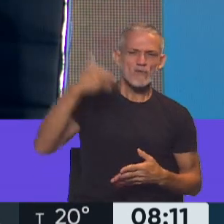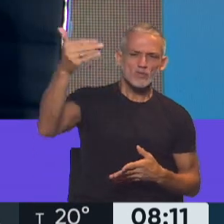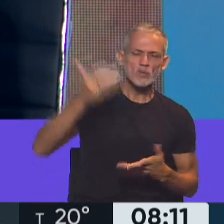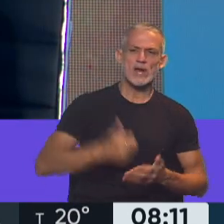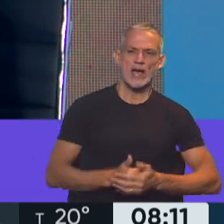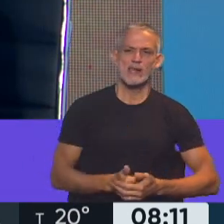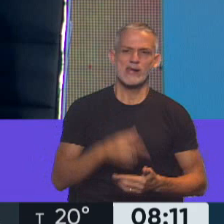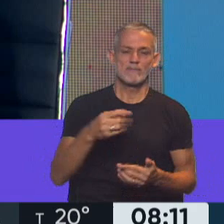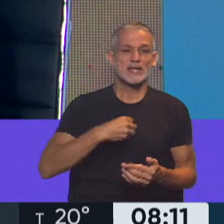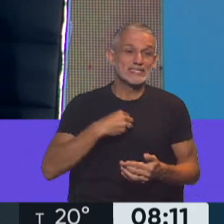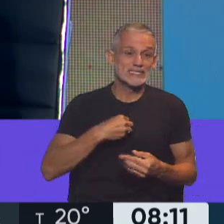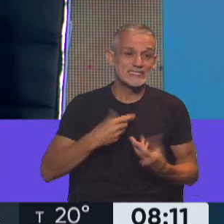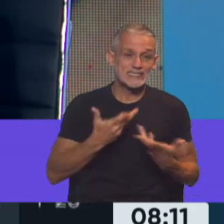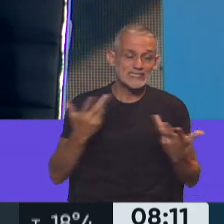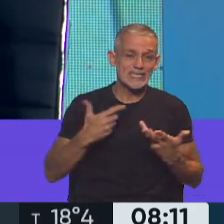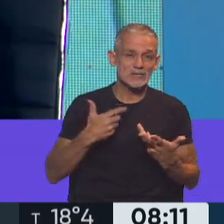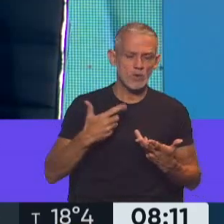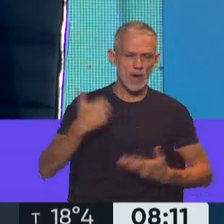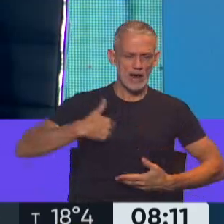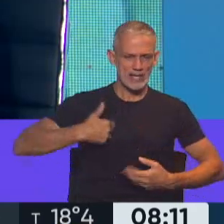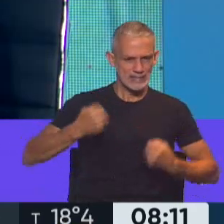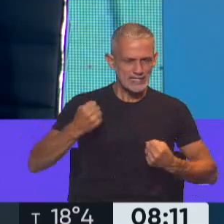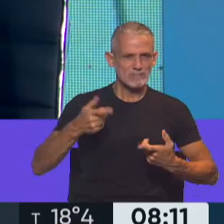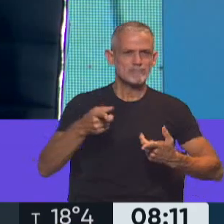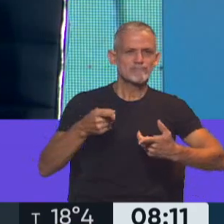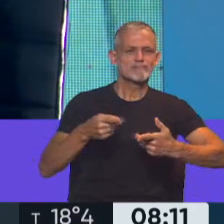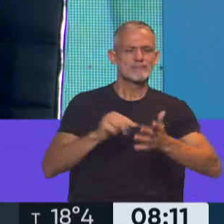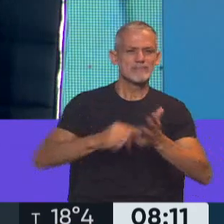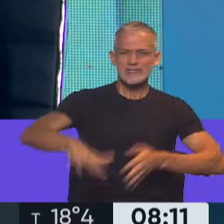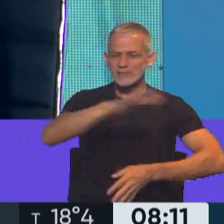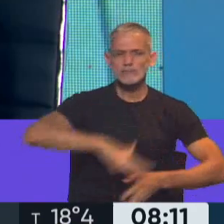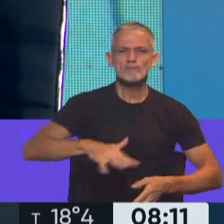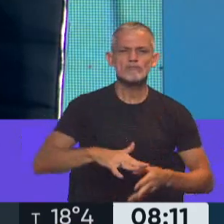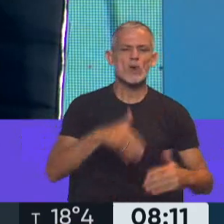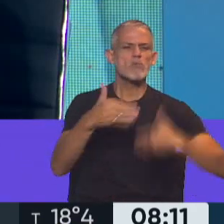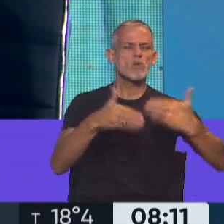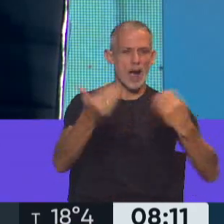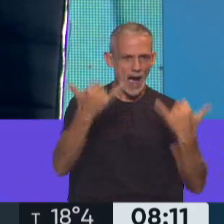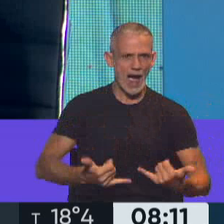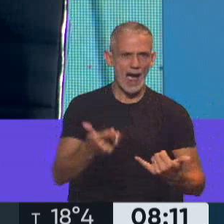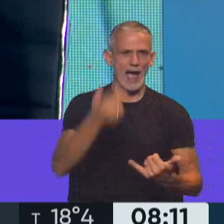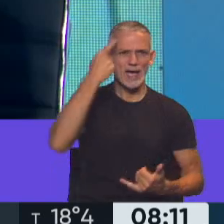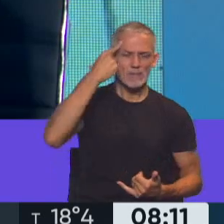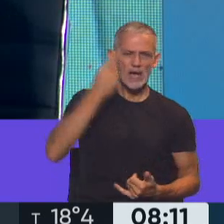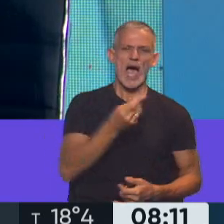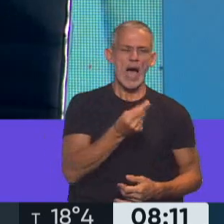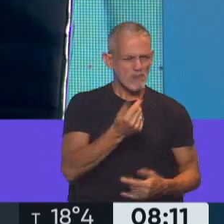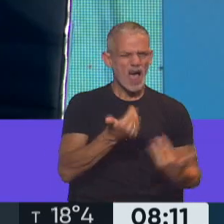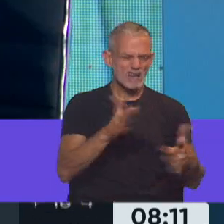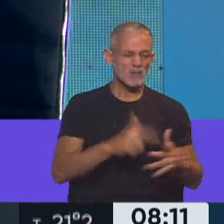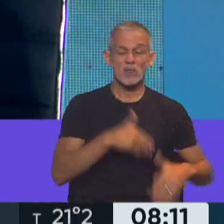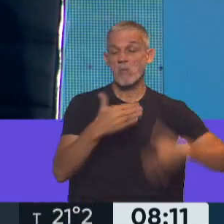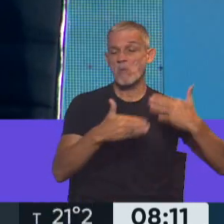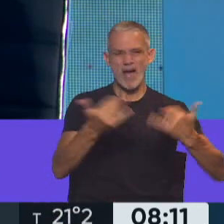volver a sentirnos nación y ciudadanos es parte de ese crecimiento, ¿no? Es creer en la moneda, es creer en el